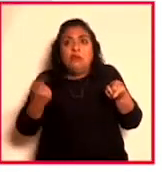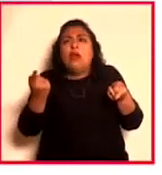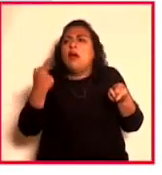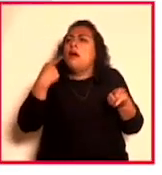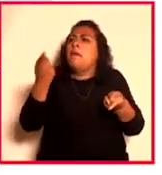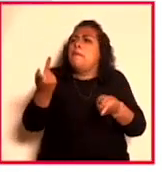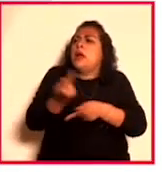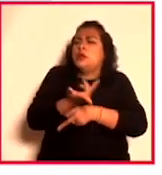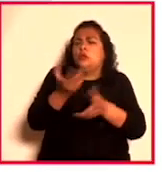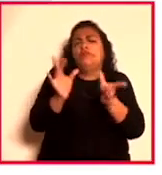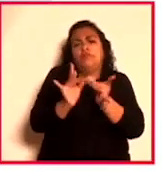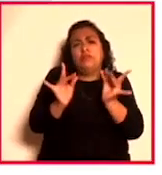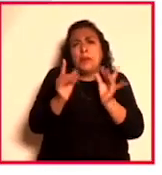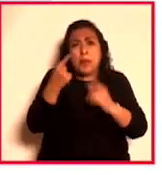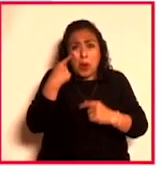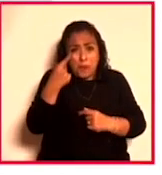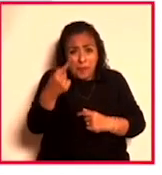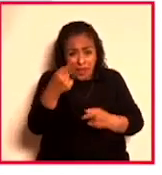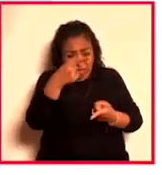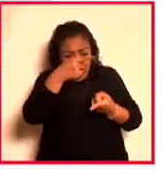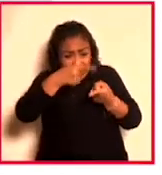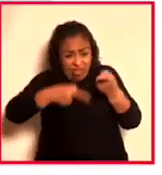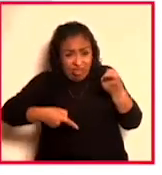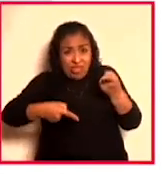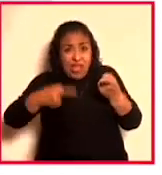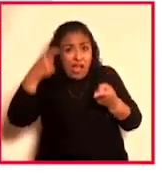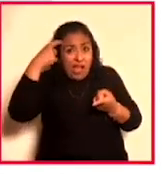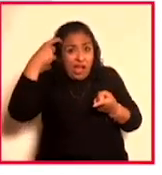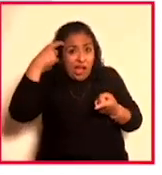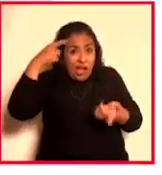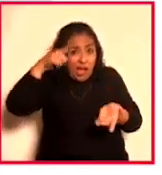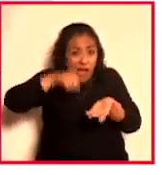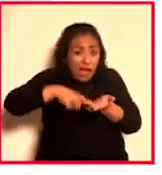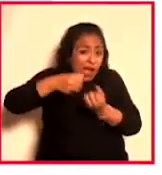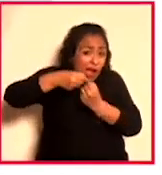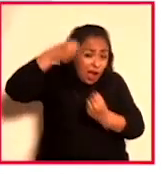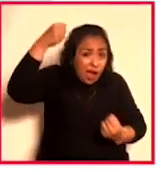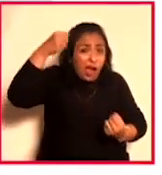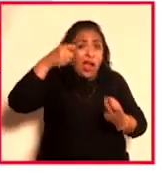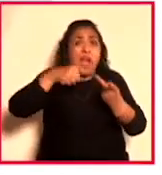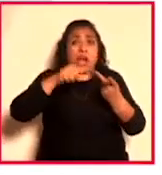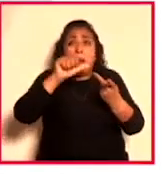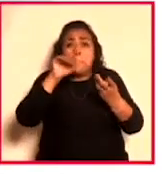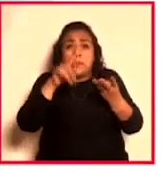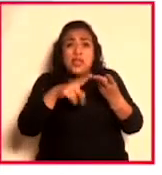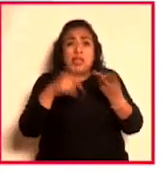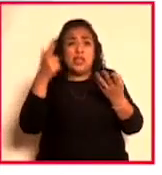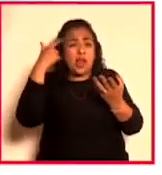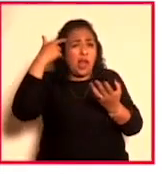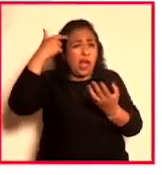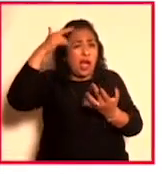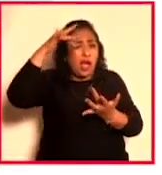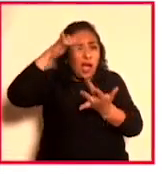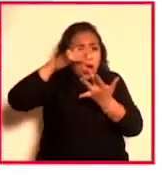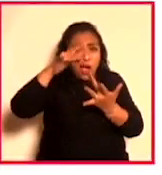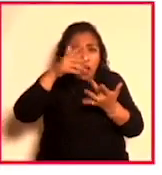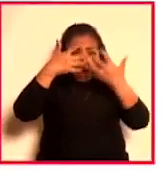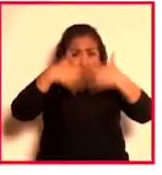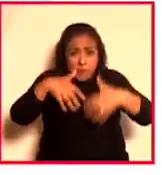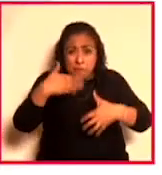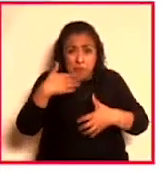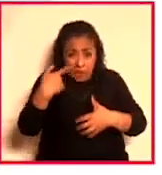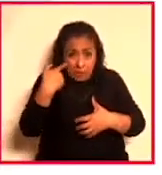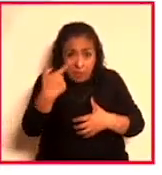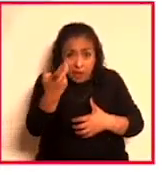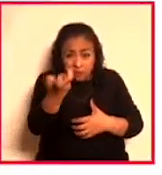pero tú no puedes ver si mi corteza prefrontal funciona, si mi amígdala funciona, si la conexión entre corteza cerebral y amígdala funciona. Y es